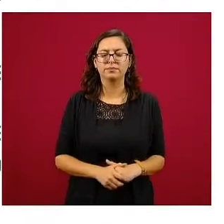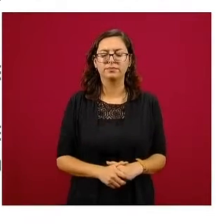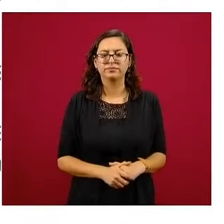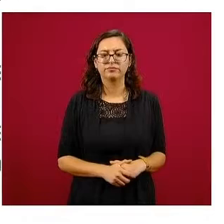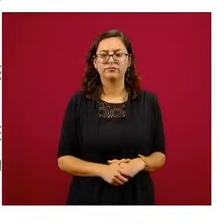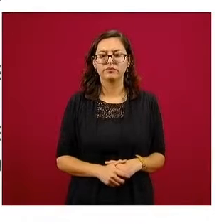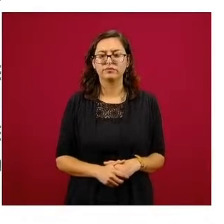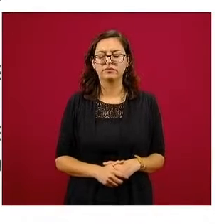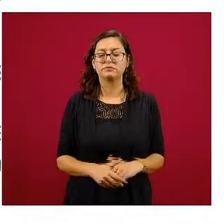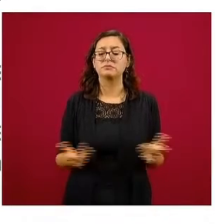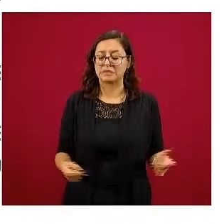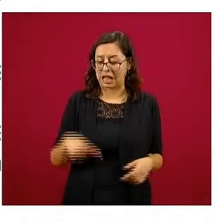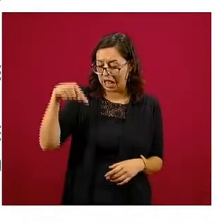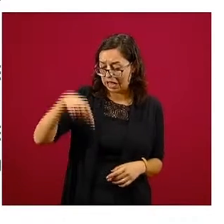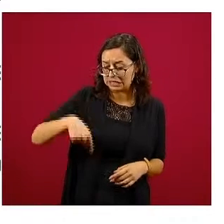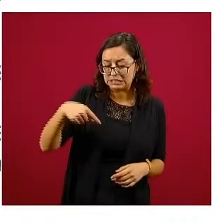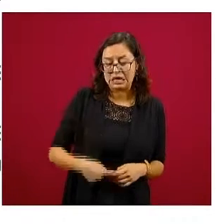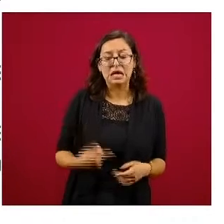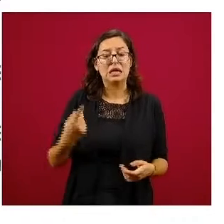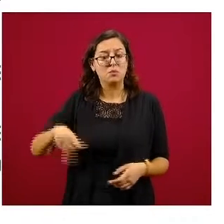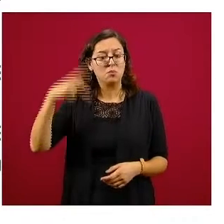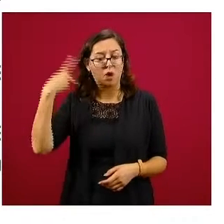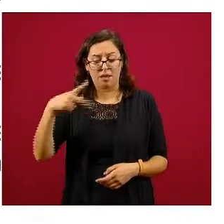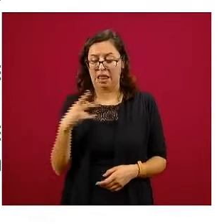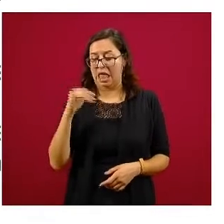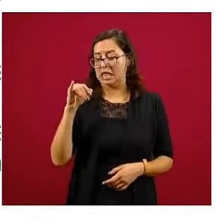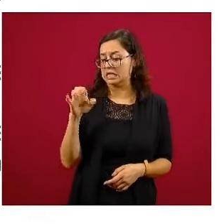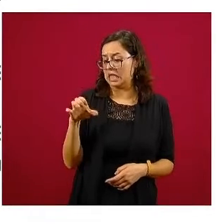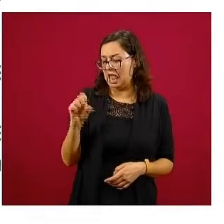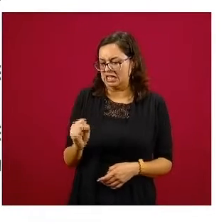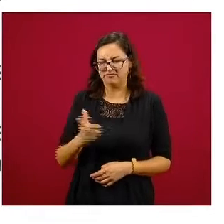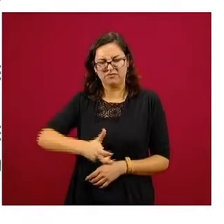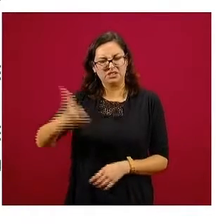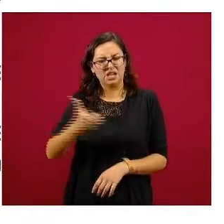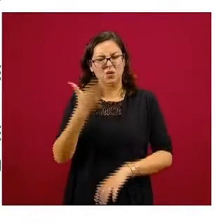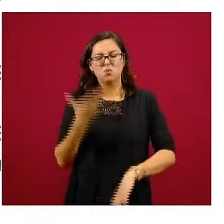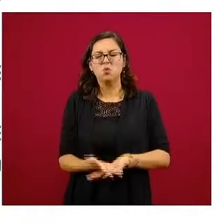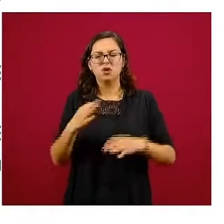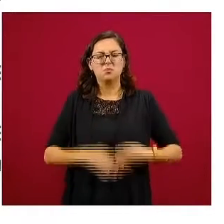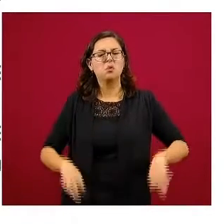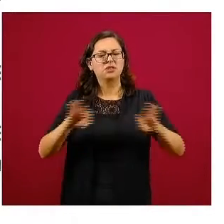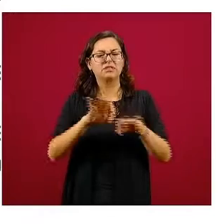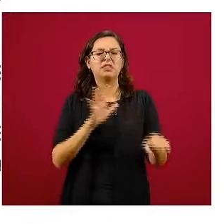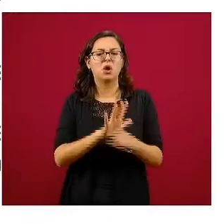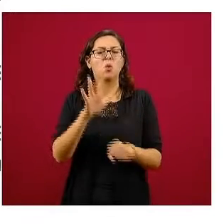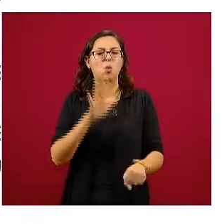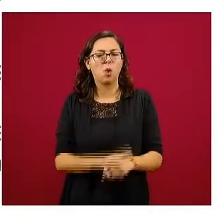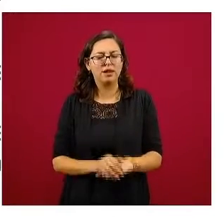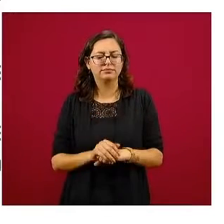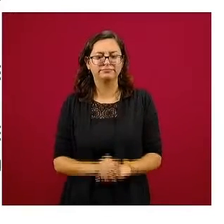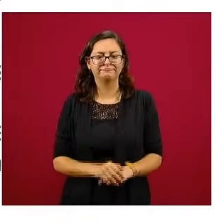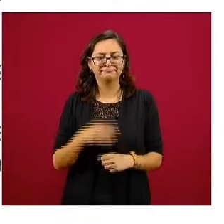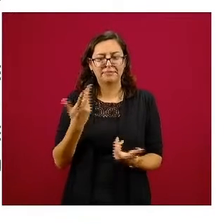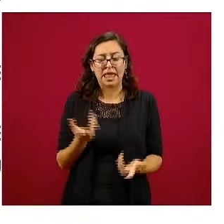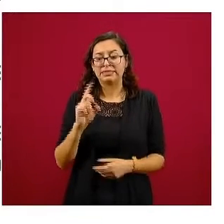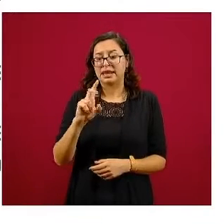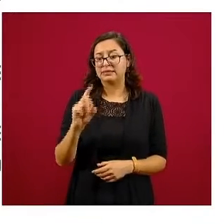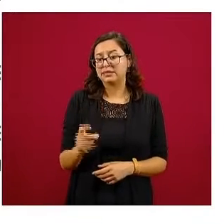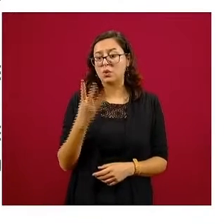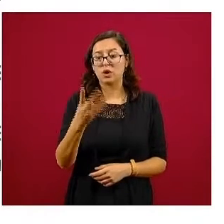como ha mencionado el secretario Moctezuma, saluda a las maestras y maestros, a